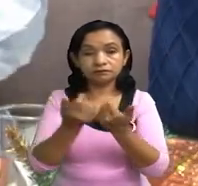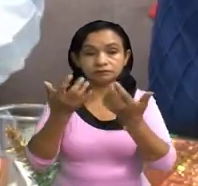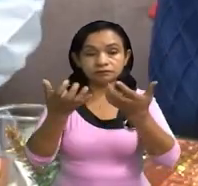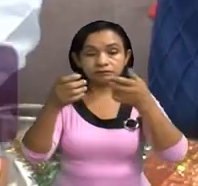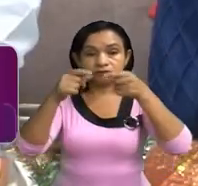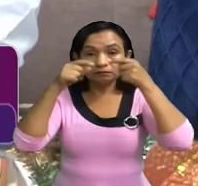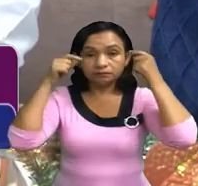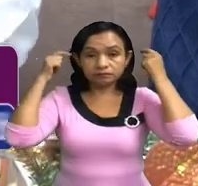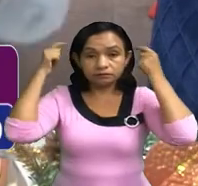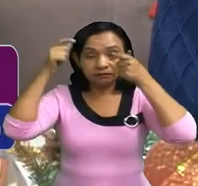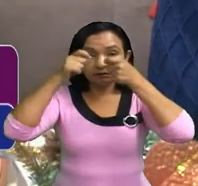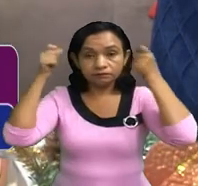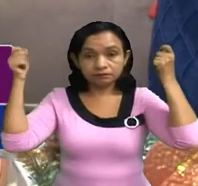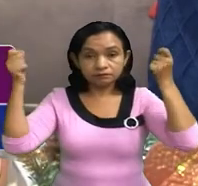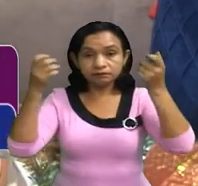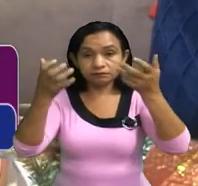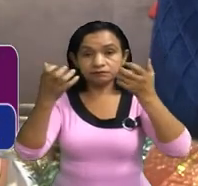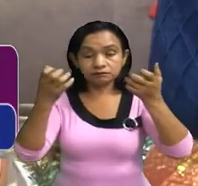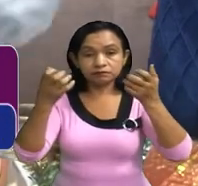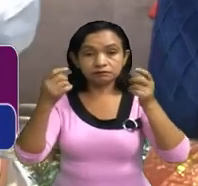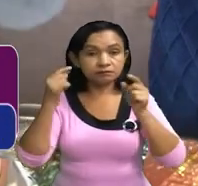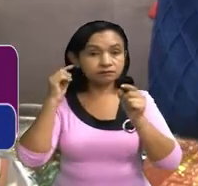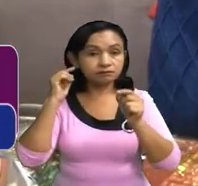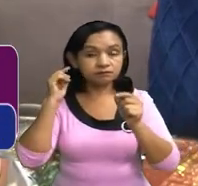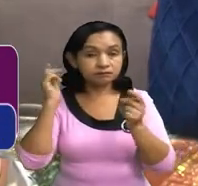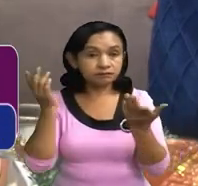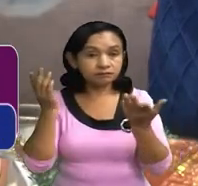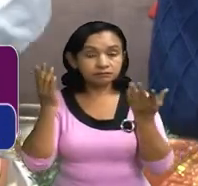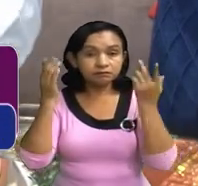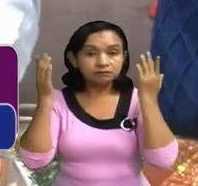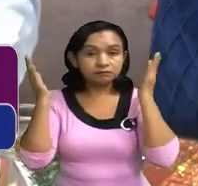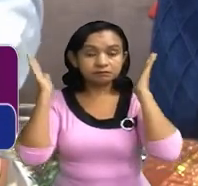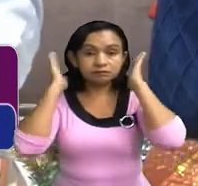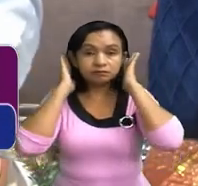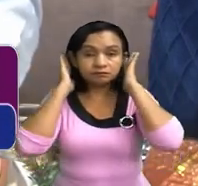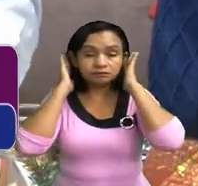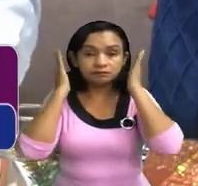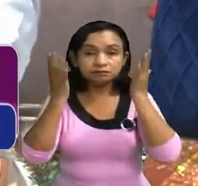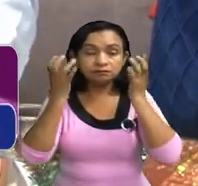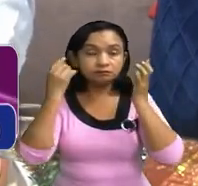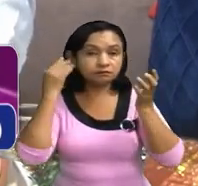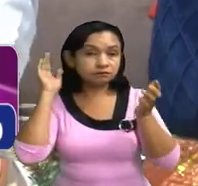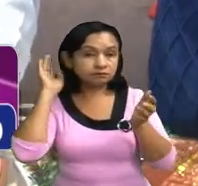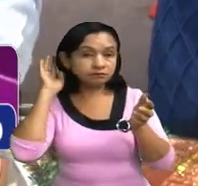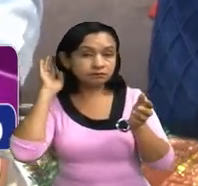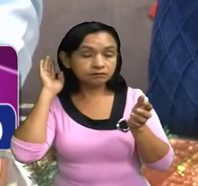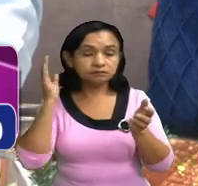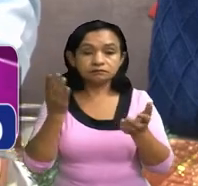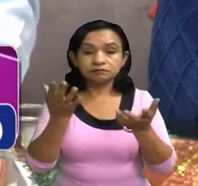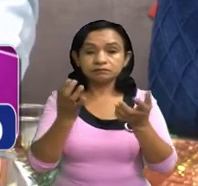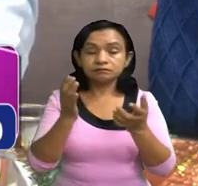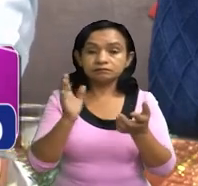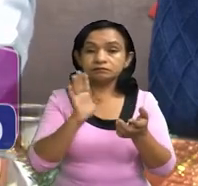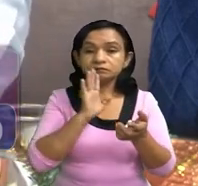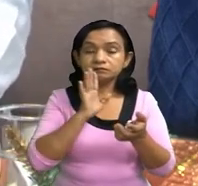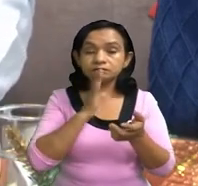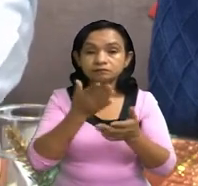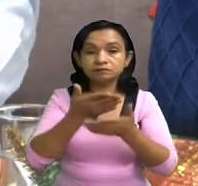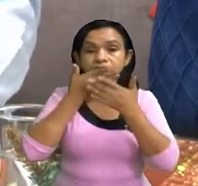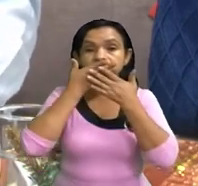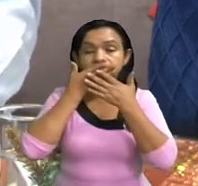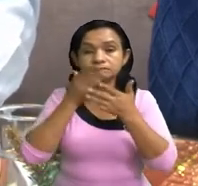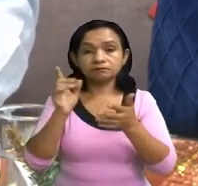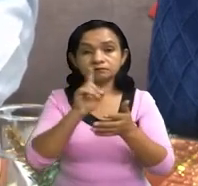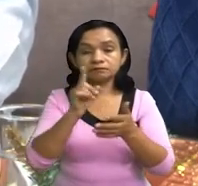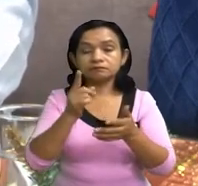venda en los ojos, no quieren oírnos, se quieren tapar los ojos y no quieren dejarnos hablar. Pero nosotros no